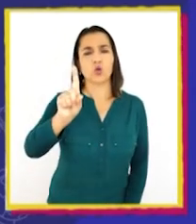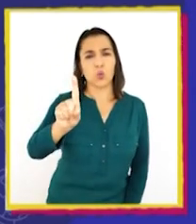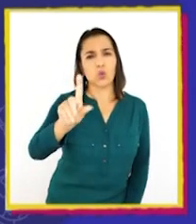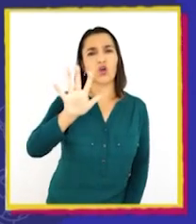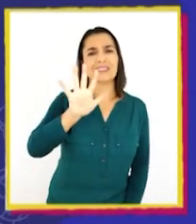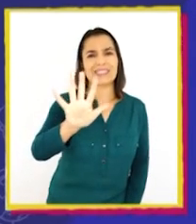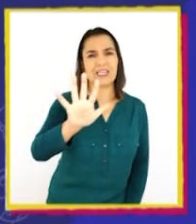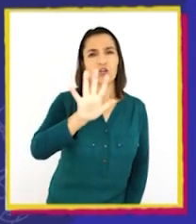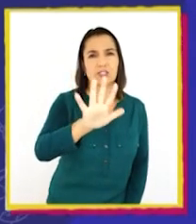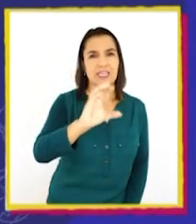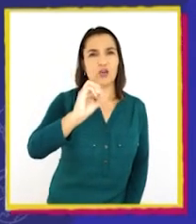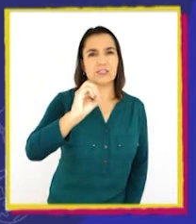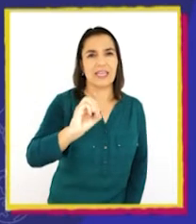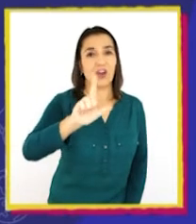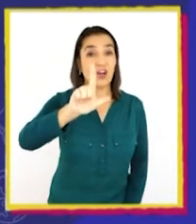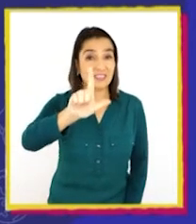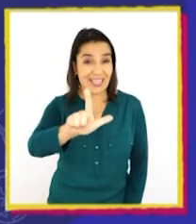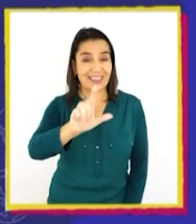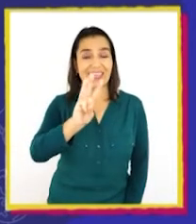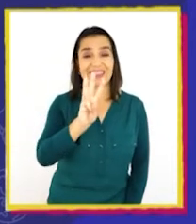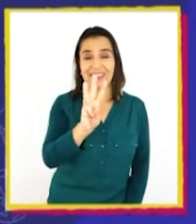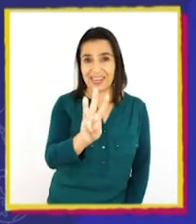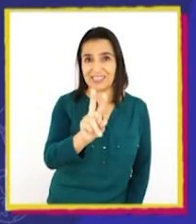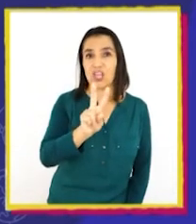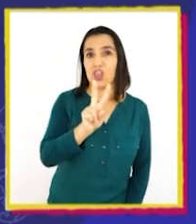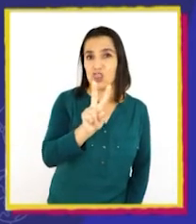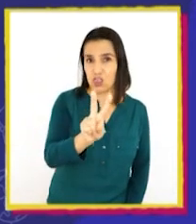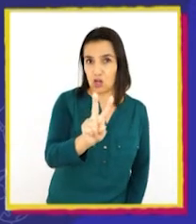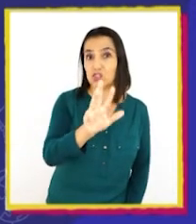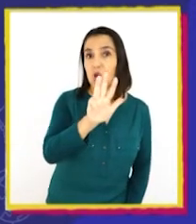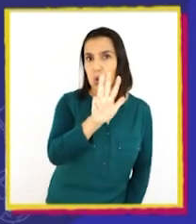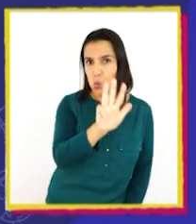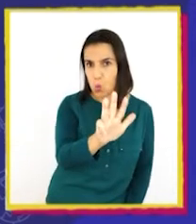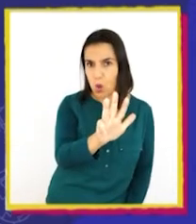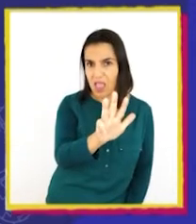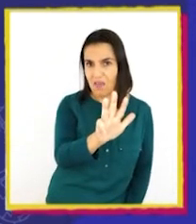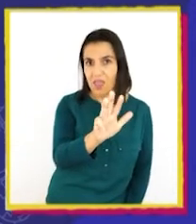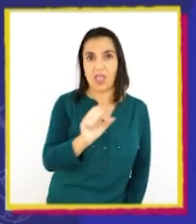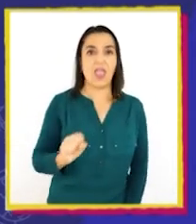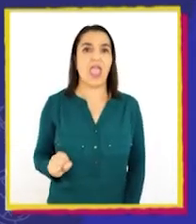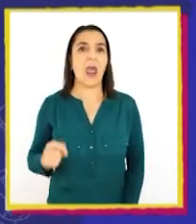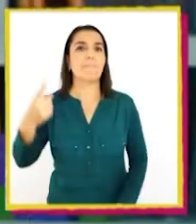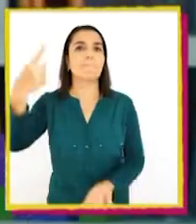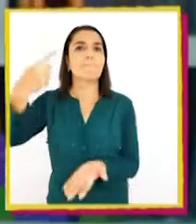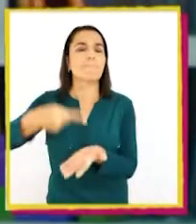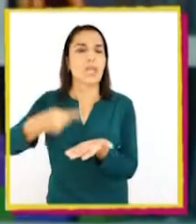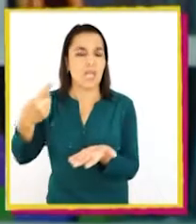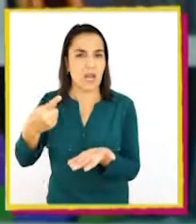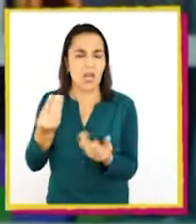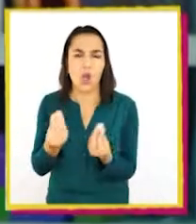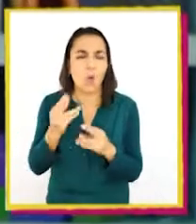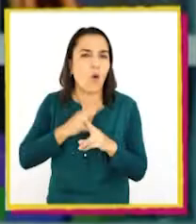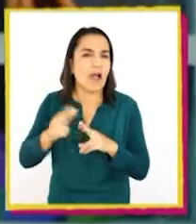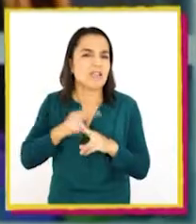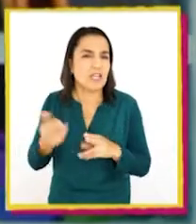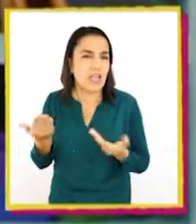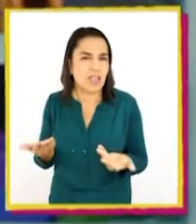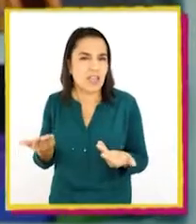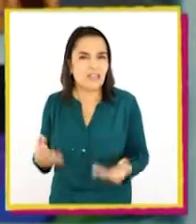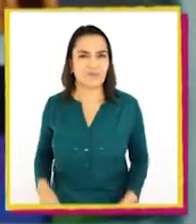5, 5, 0, 7, 3, 2, 9 en miles. ¿Y qué tenemos que hacer para